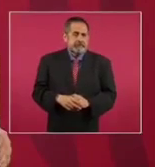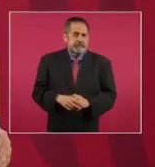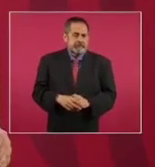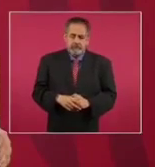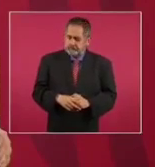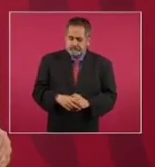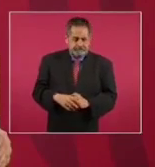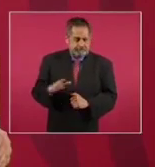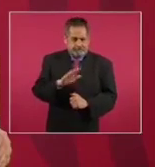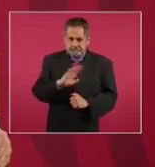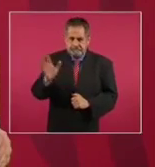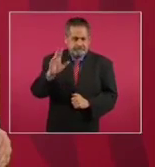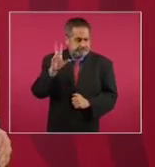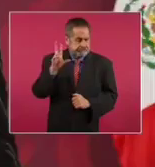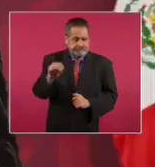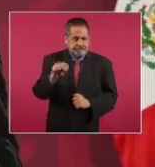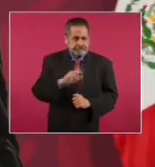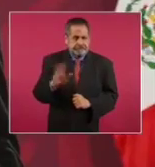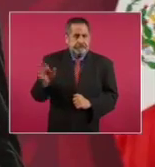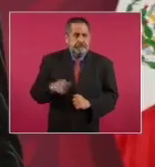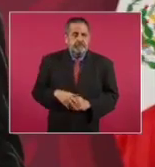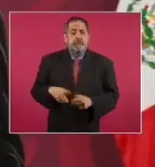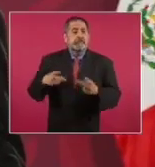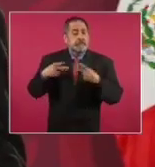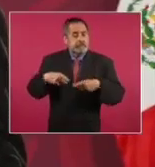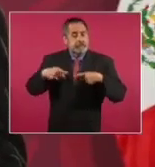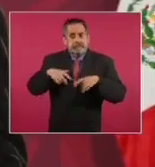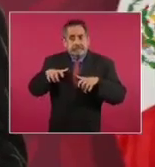No, no, no. El pueblo